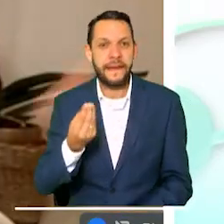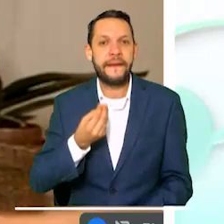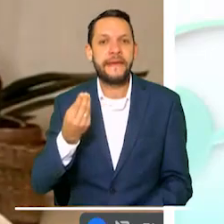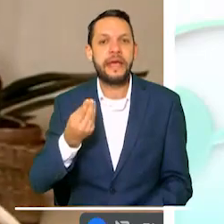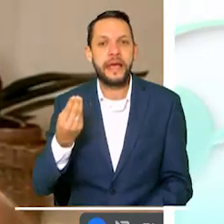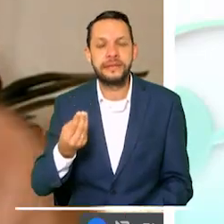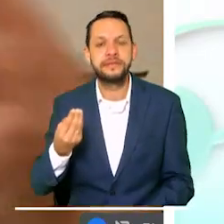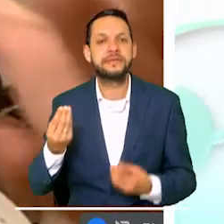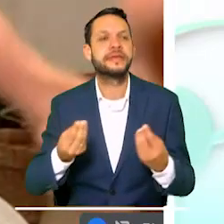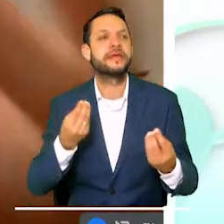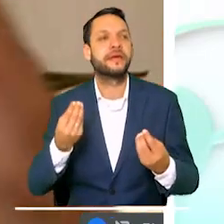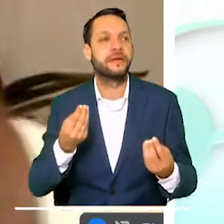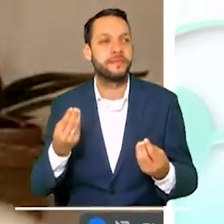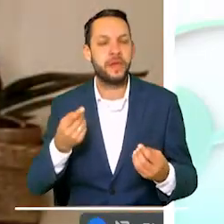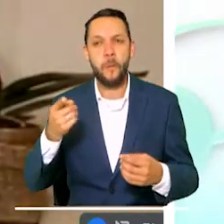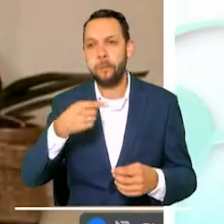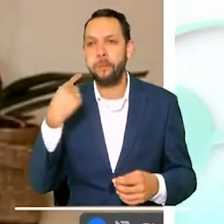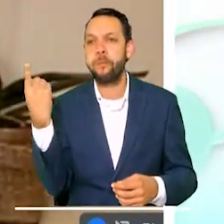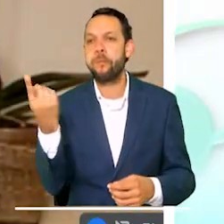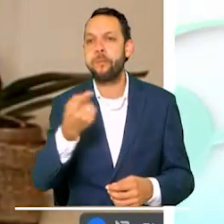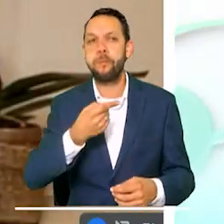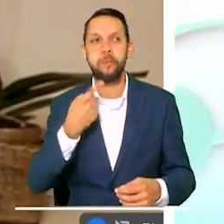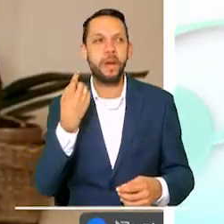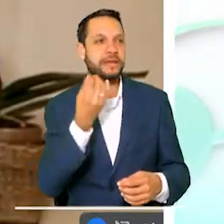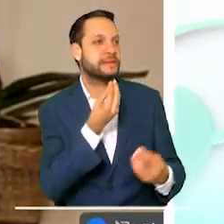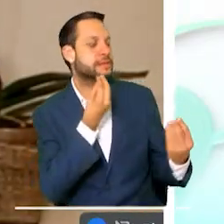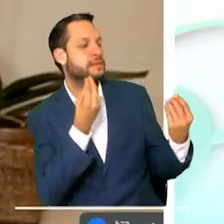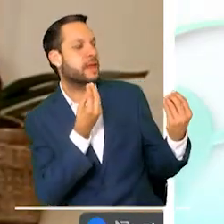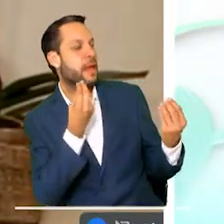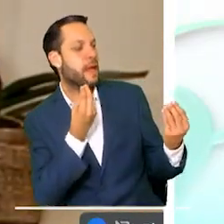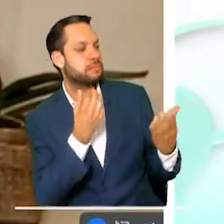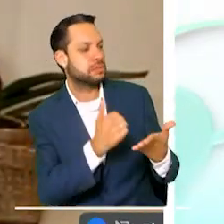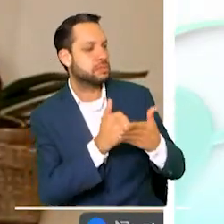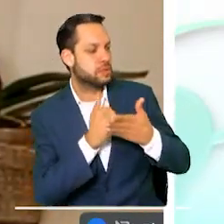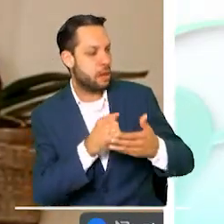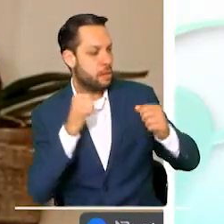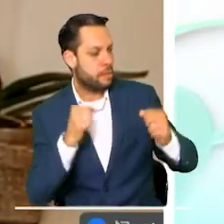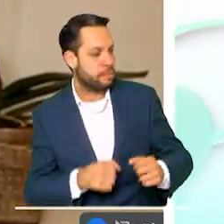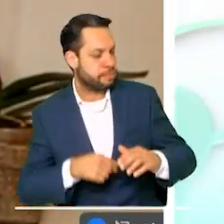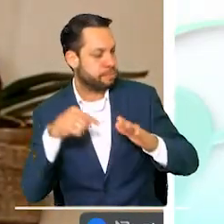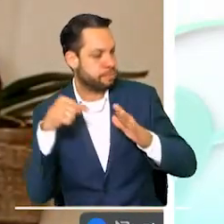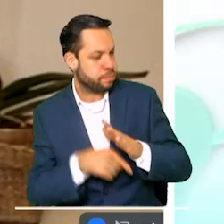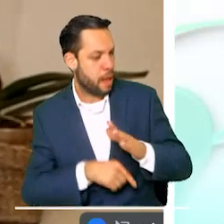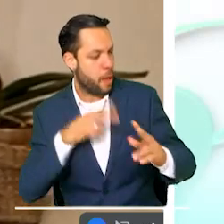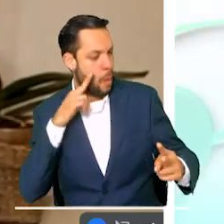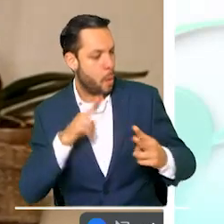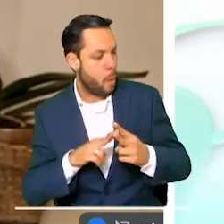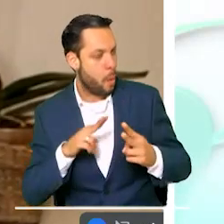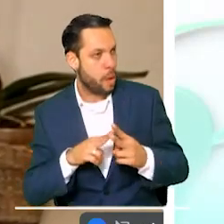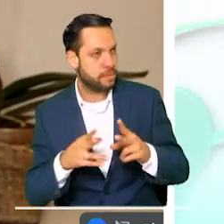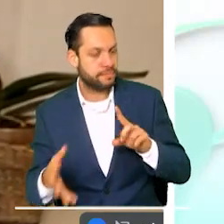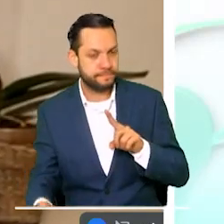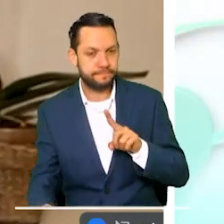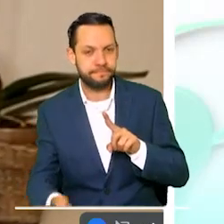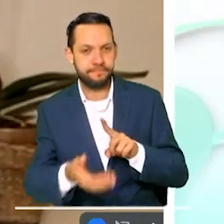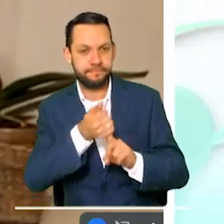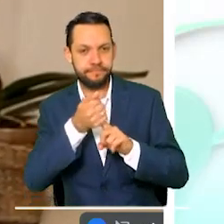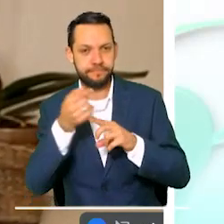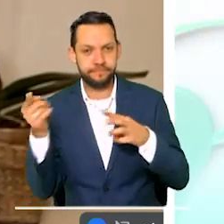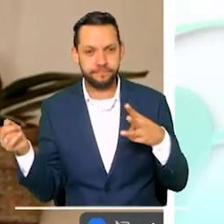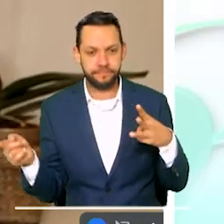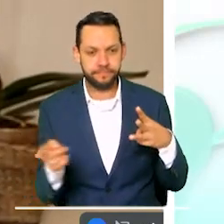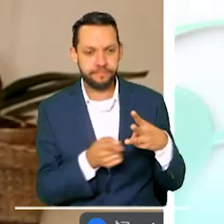hay allá afuera y aquí adentro que me permita crear un resultado de más valor? Aparece la tercera fase, que se llama